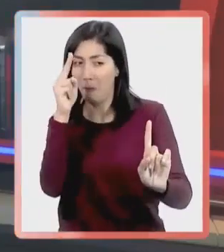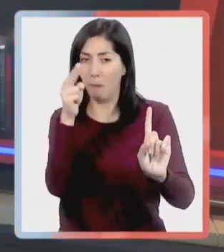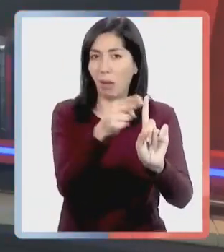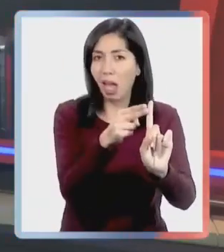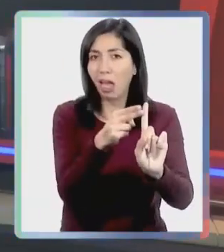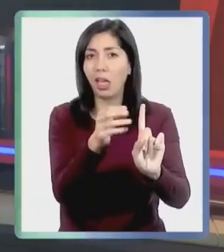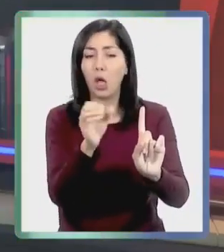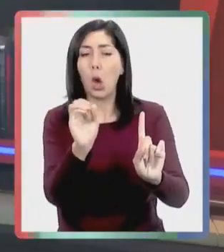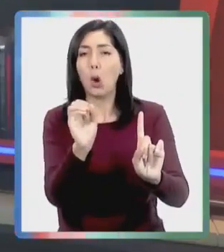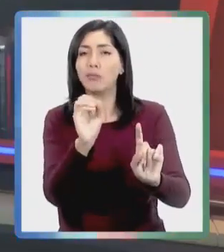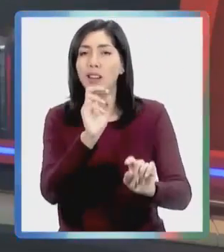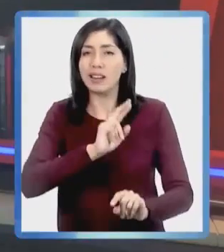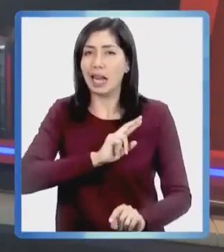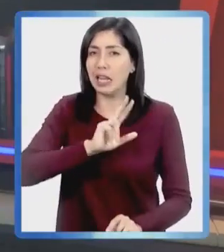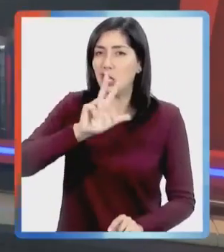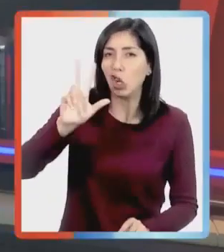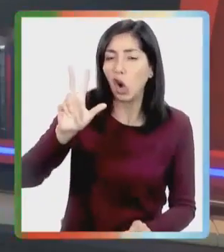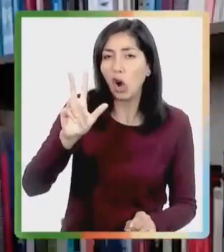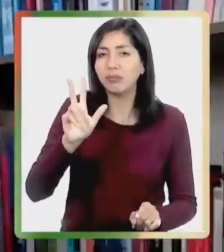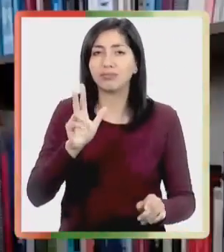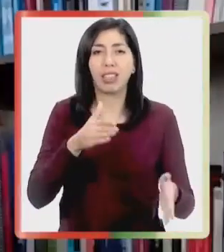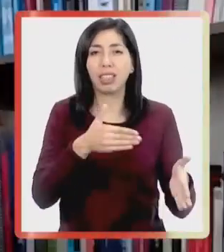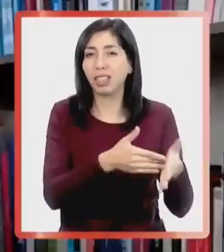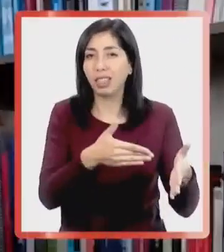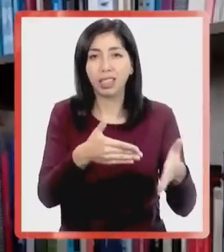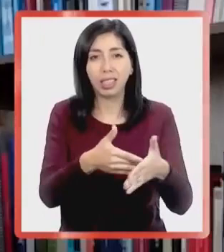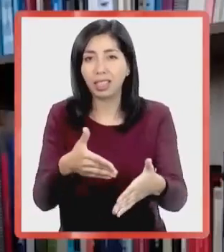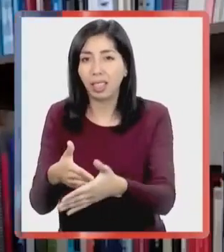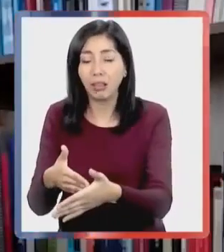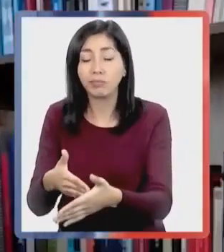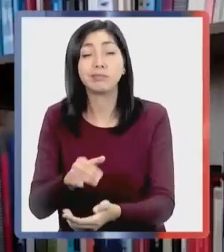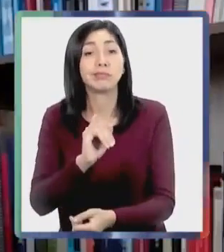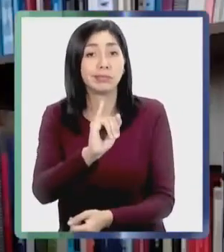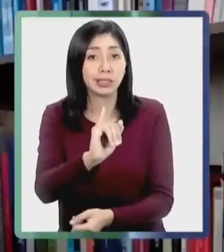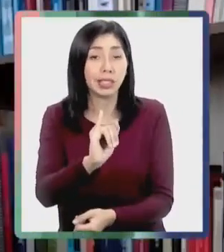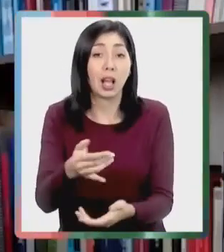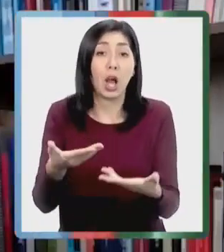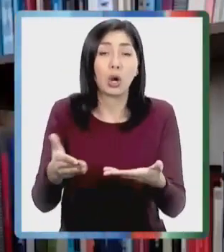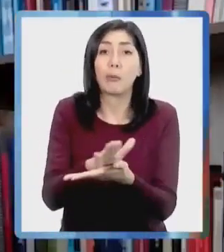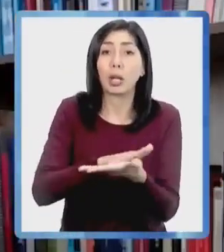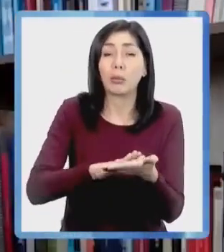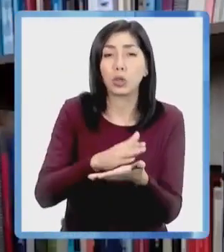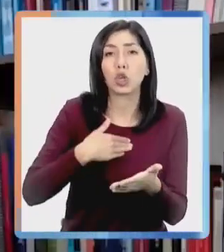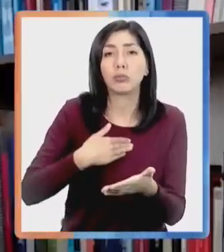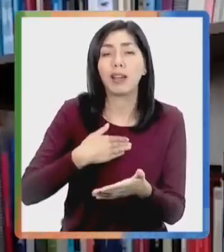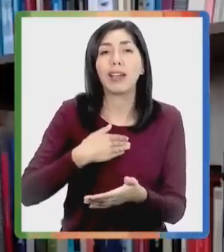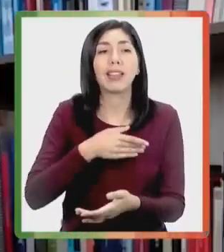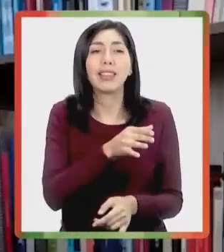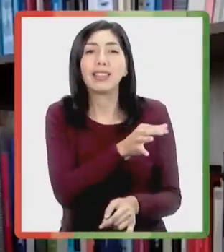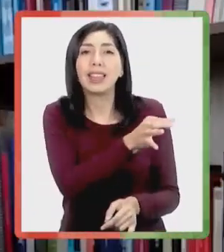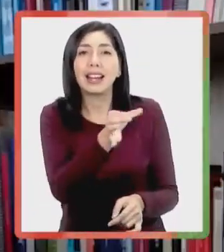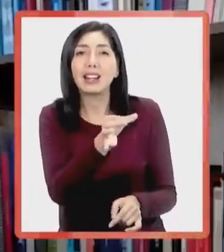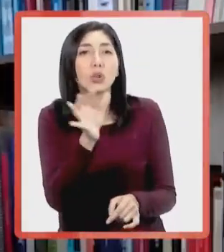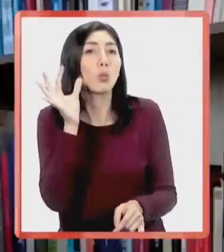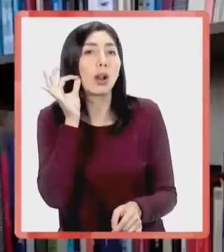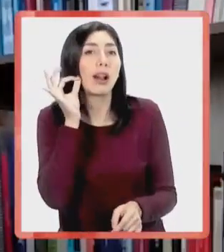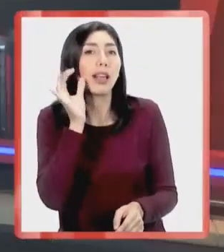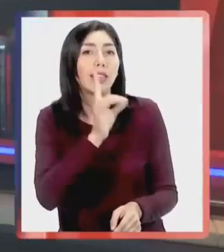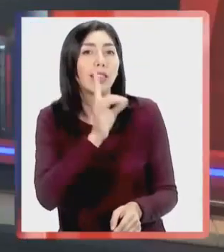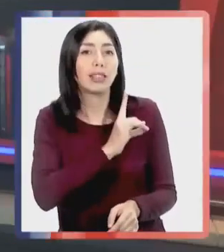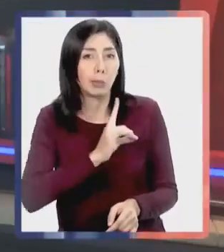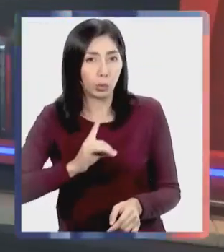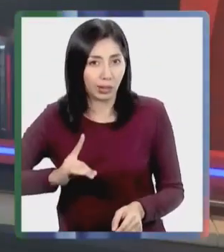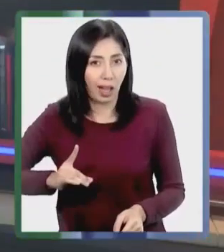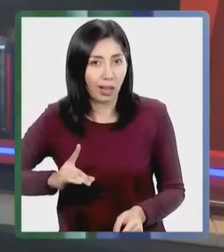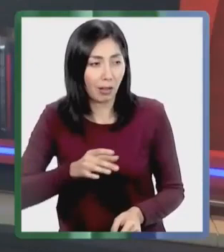religión. Tenemos tantas limitantes, en definitiva. Así es, yo creo, bueno, ahora sin ir más lejos, estaba leyendo una declaración de una diputada en base a